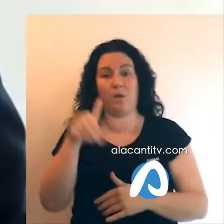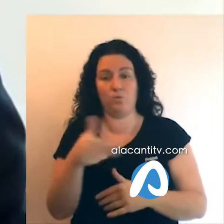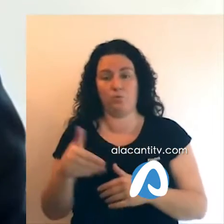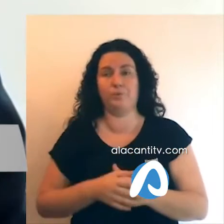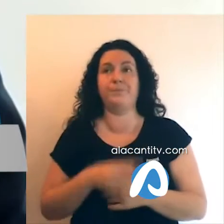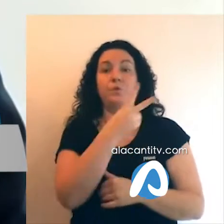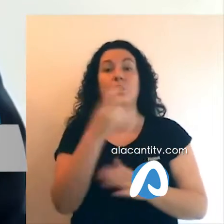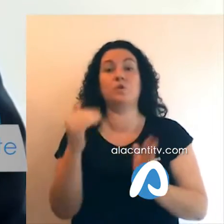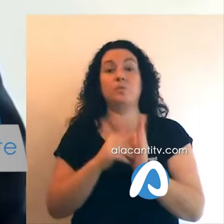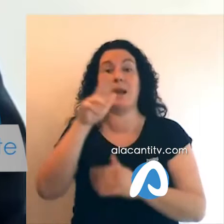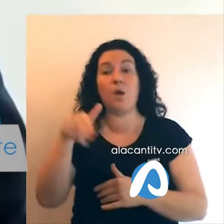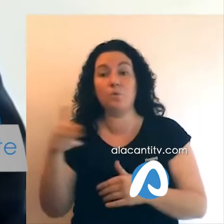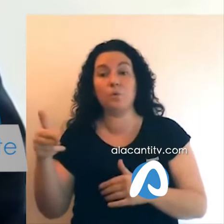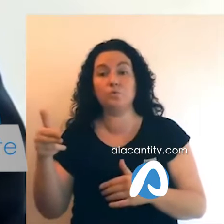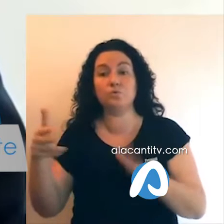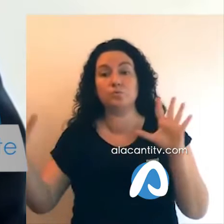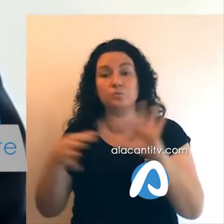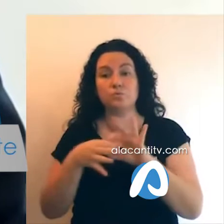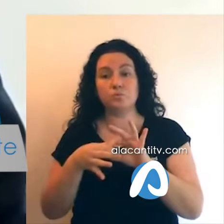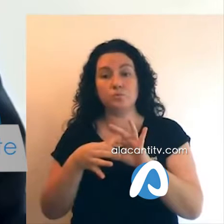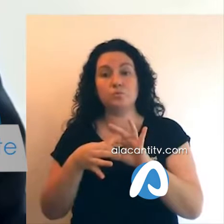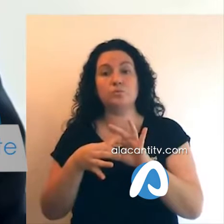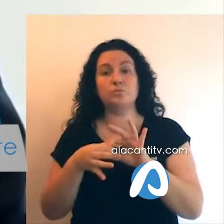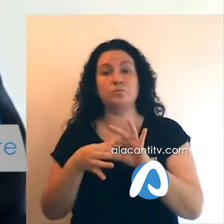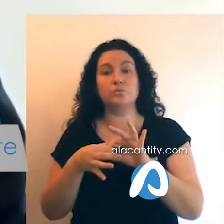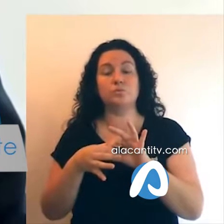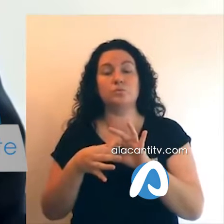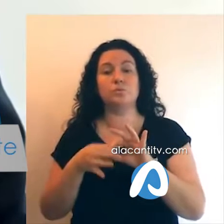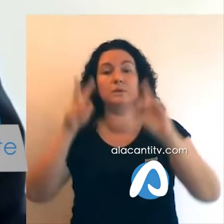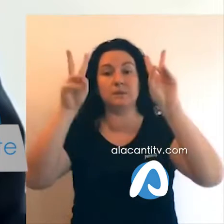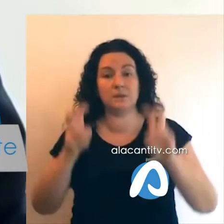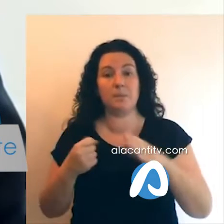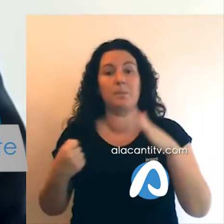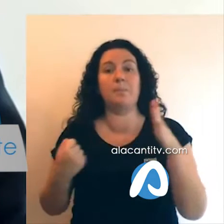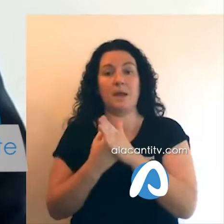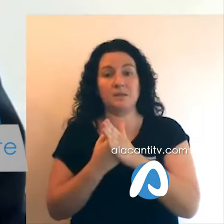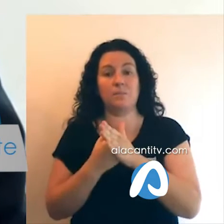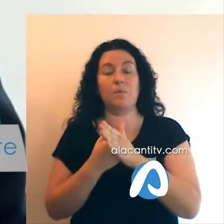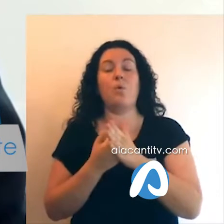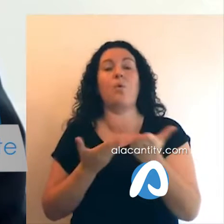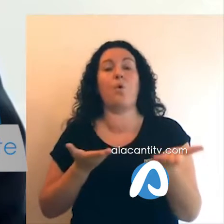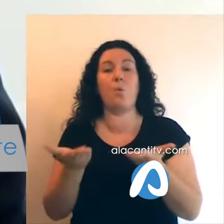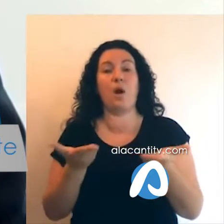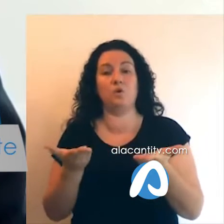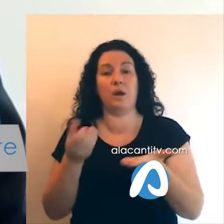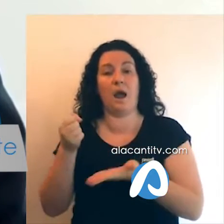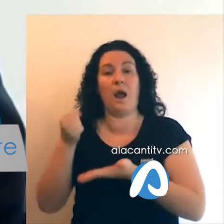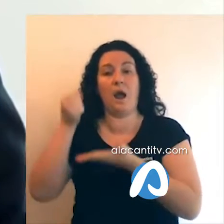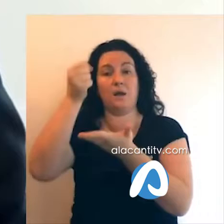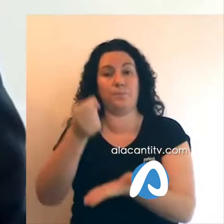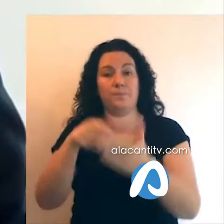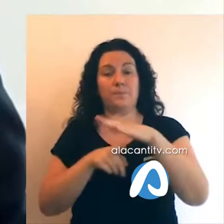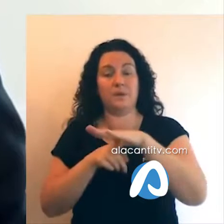corresponden en concreto a la consignación máxima que la convocatoria de ayudas para sectores productivos, en este caso en desarrollo económico,